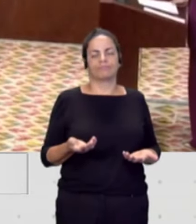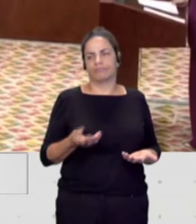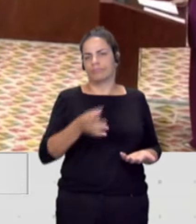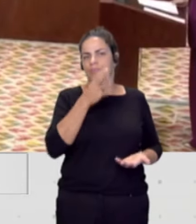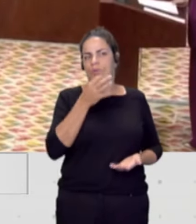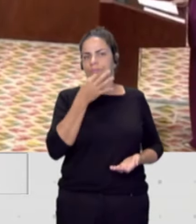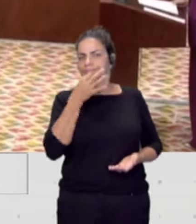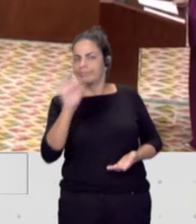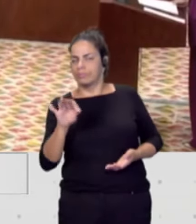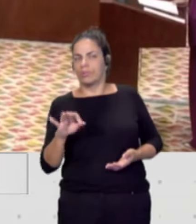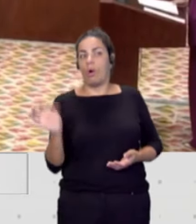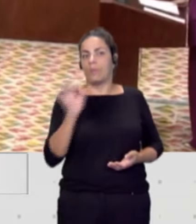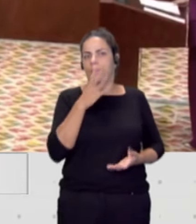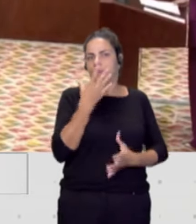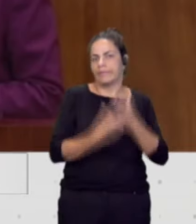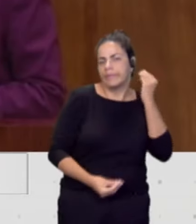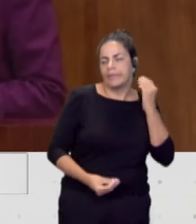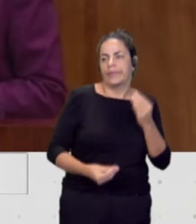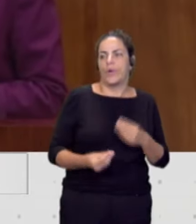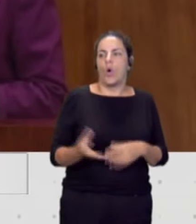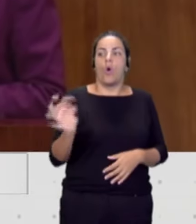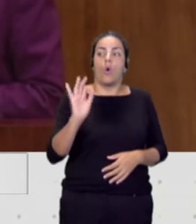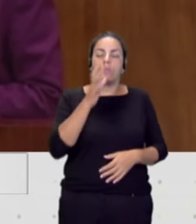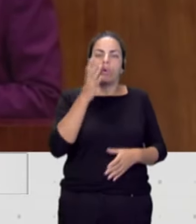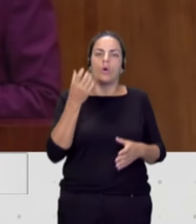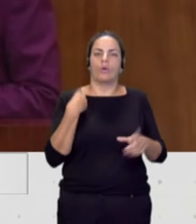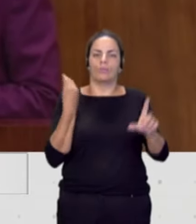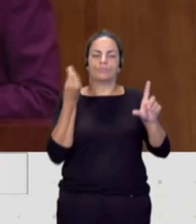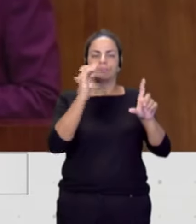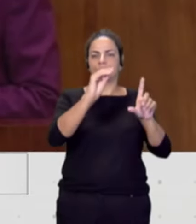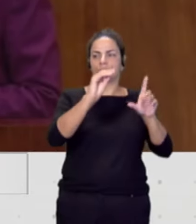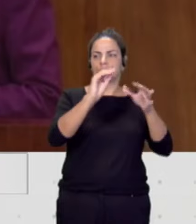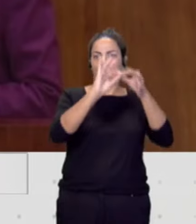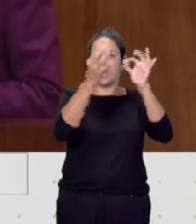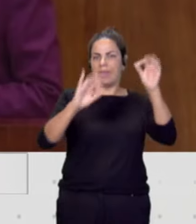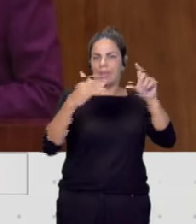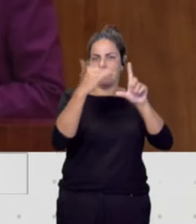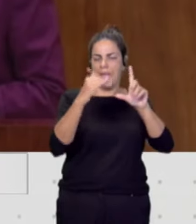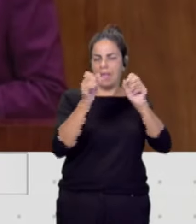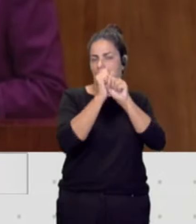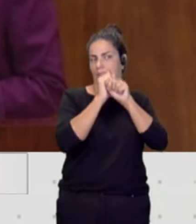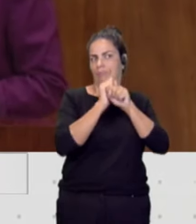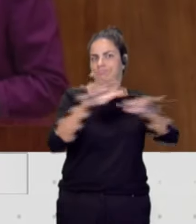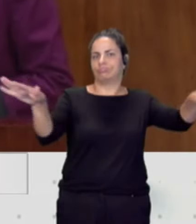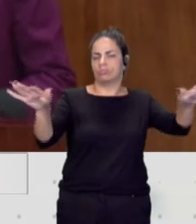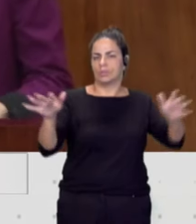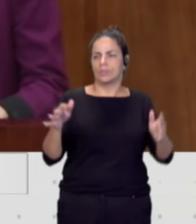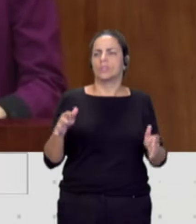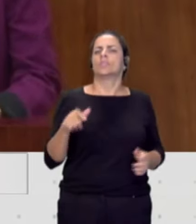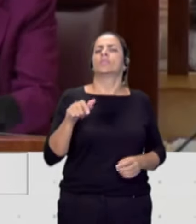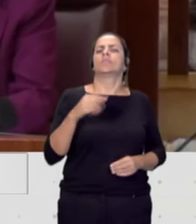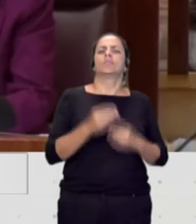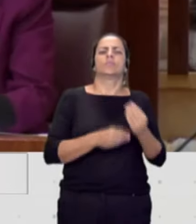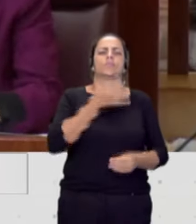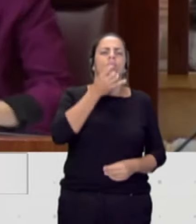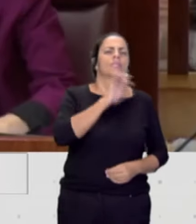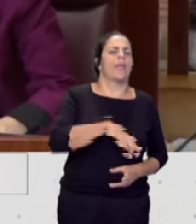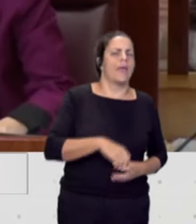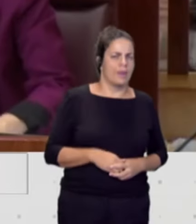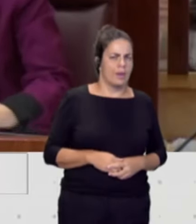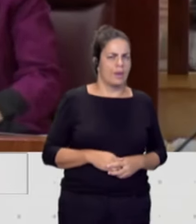llámalo error, llámalo que lo pongo en una cadena de mailing. ¿Quién lo hace? ¿Quién filtra eso?